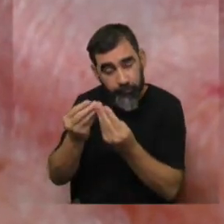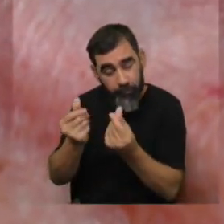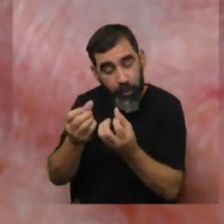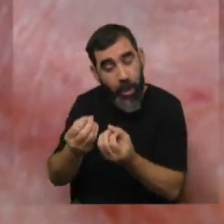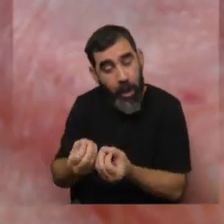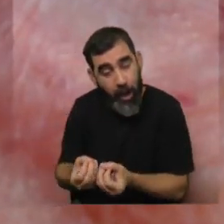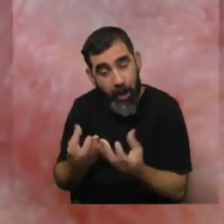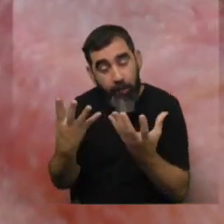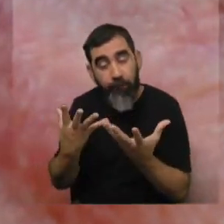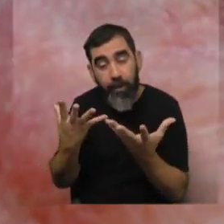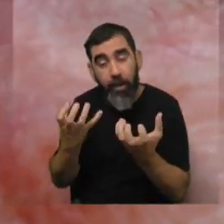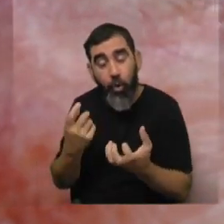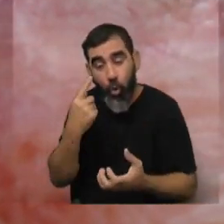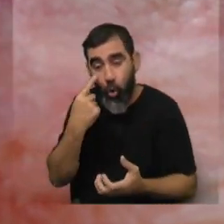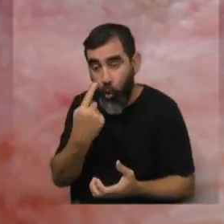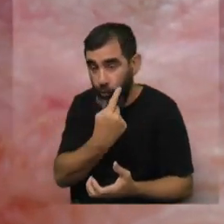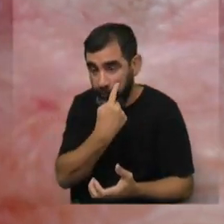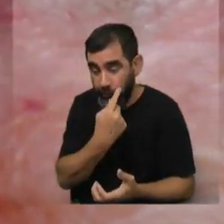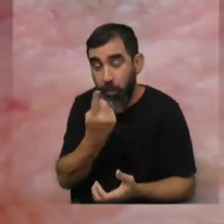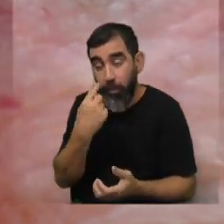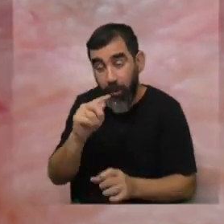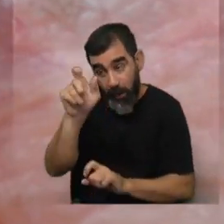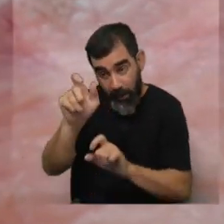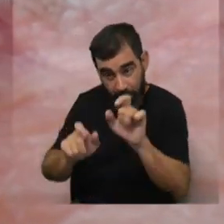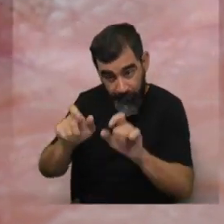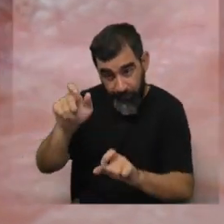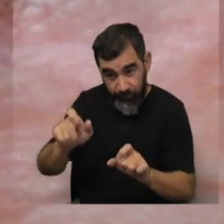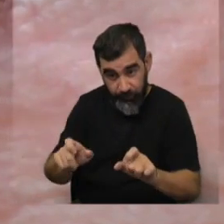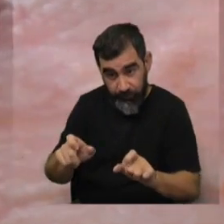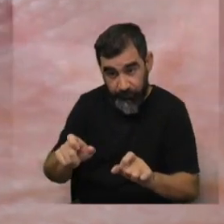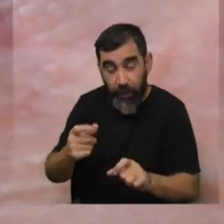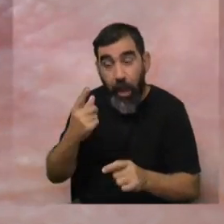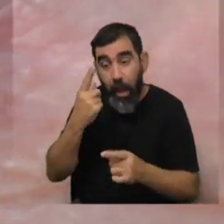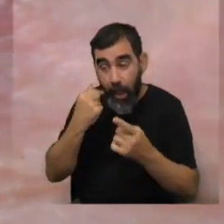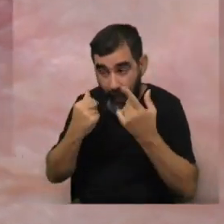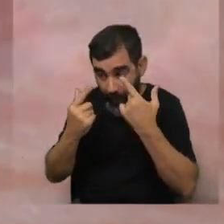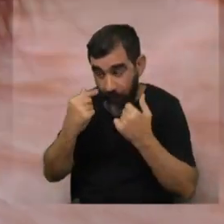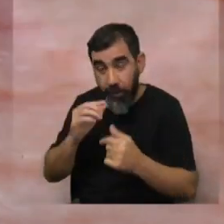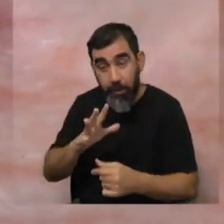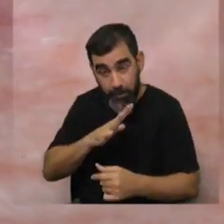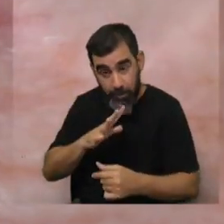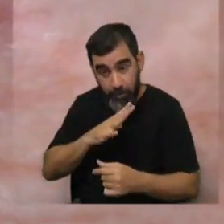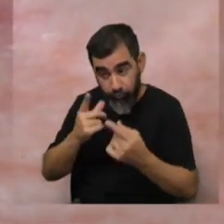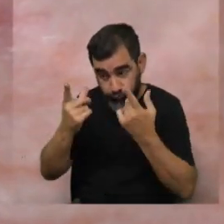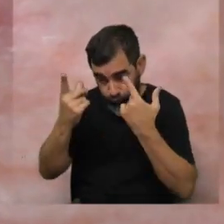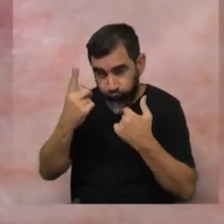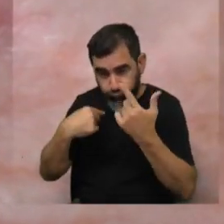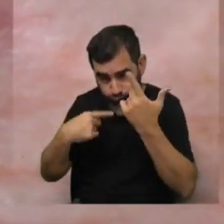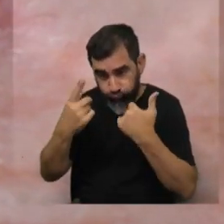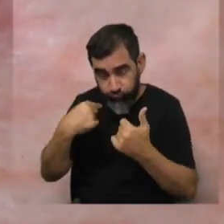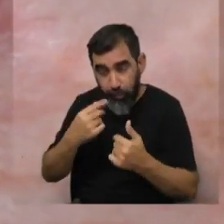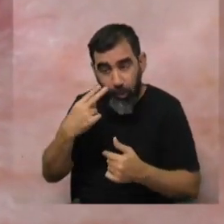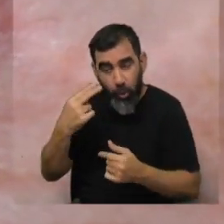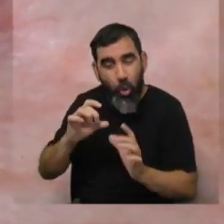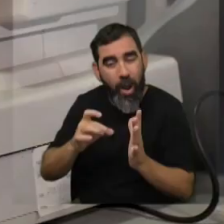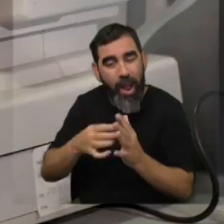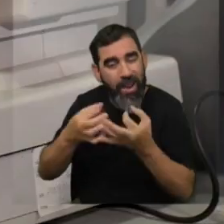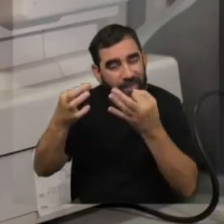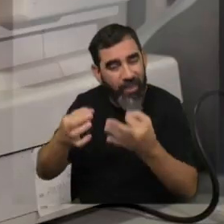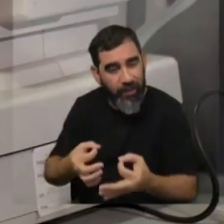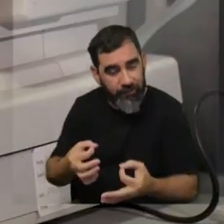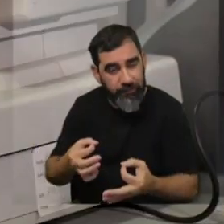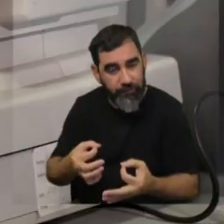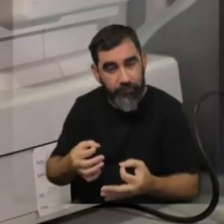de ojo seco. Pero paradójicamente, aquellas personas que tienen lágrima, producen lágrima en cantidad, pero no en calidad, cuando